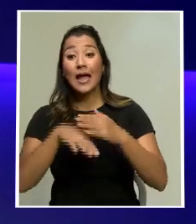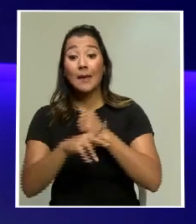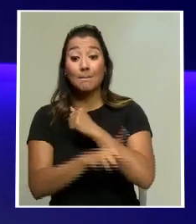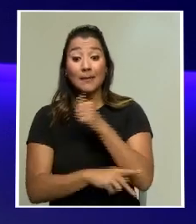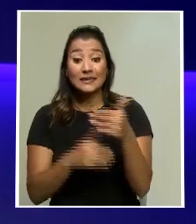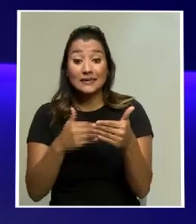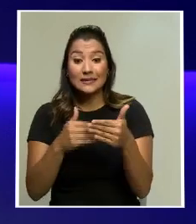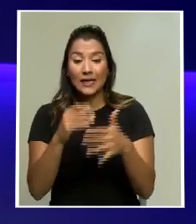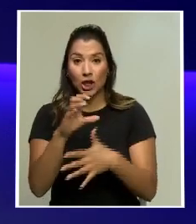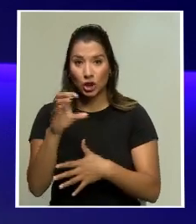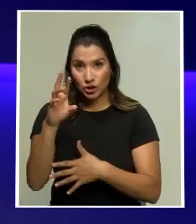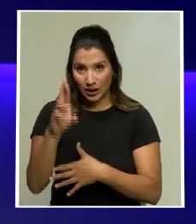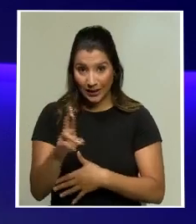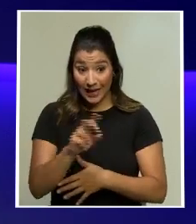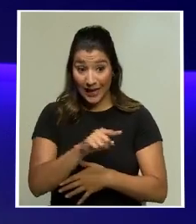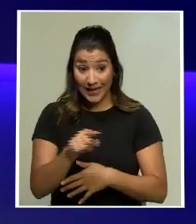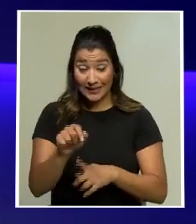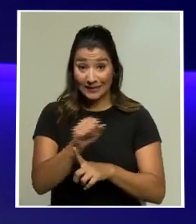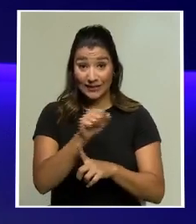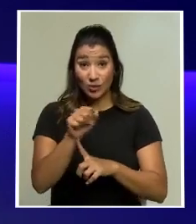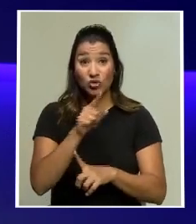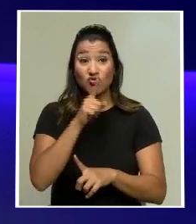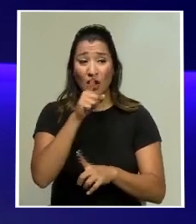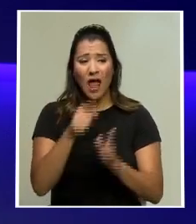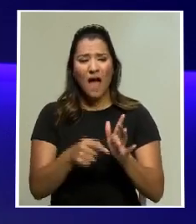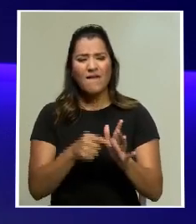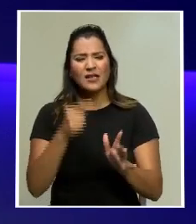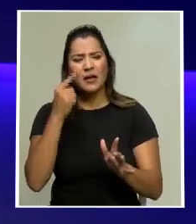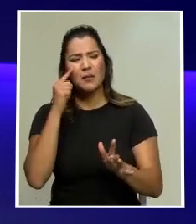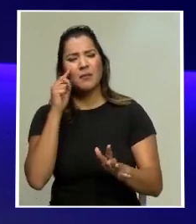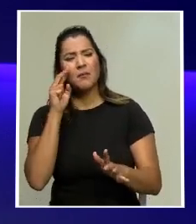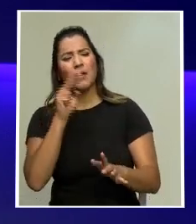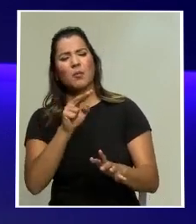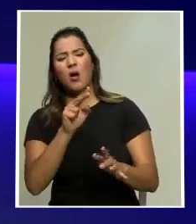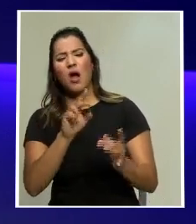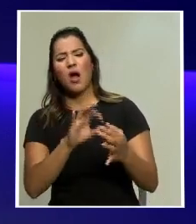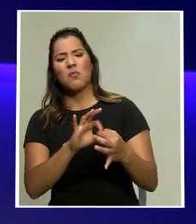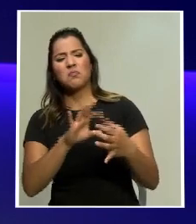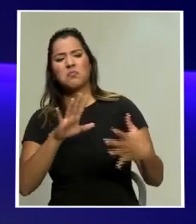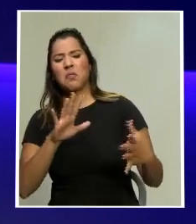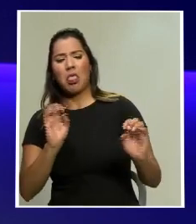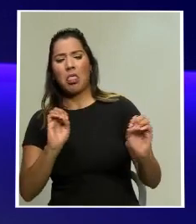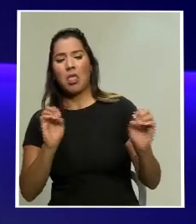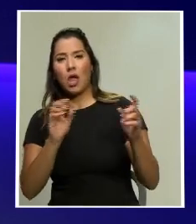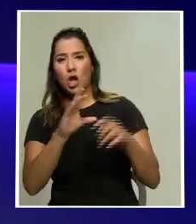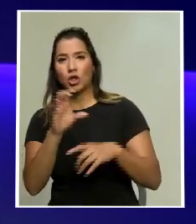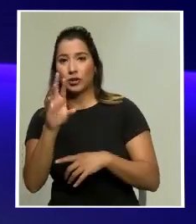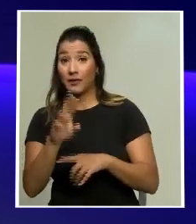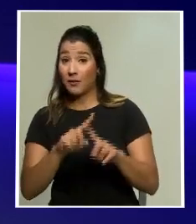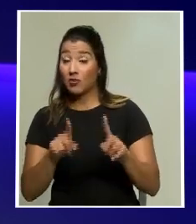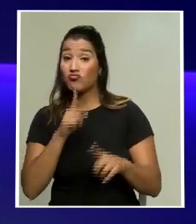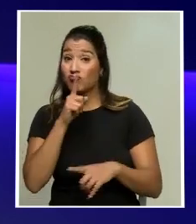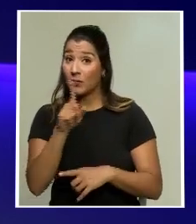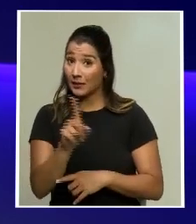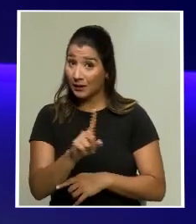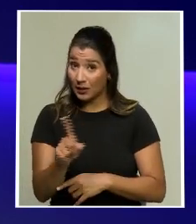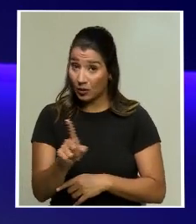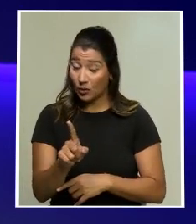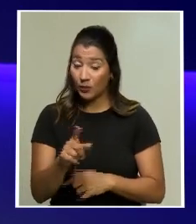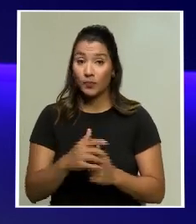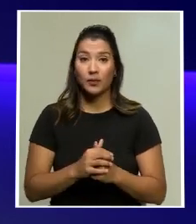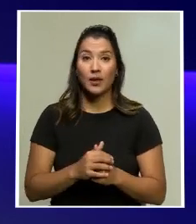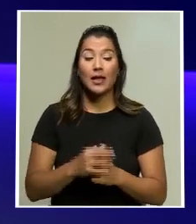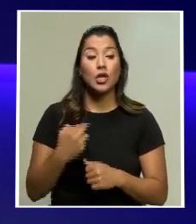Son realidades que muchas veces las vemos como lejanas, como ajenas, pero no lo son tanto. Hay